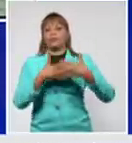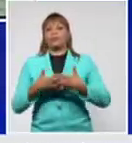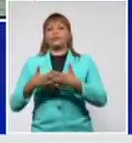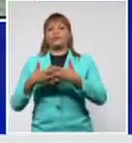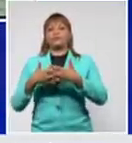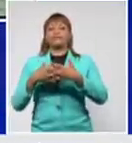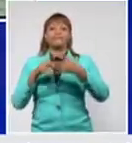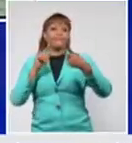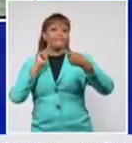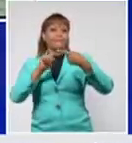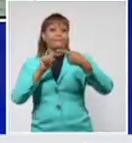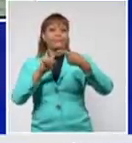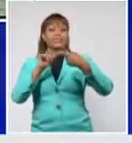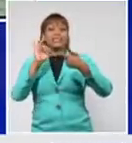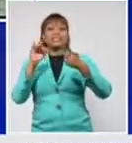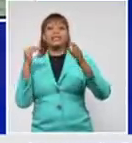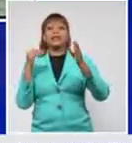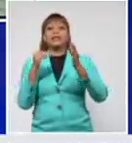con